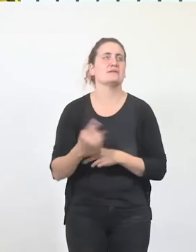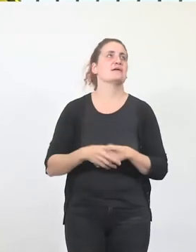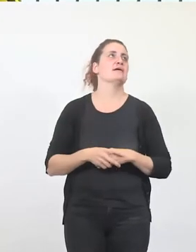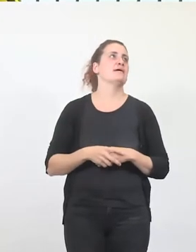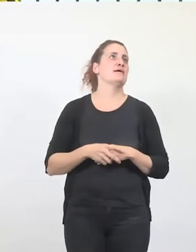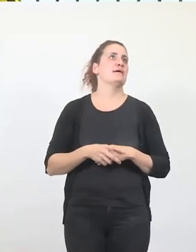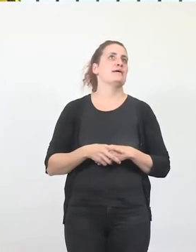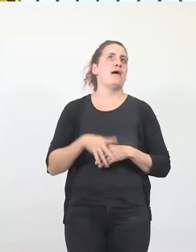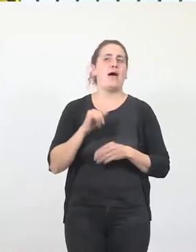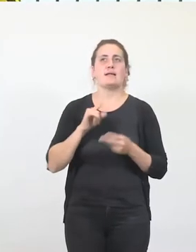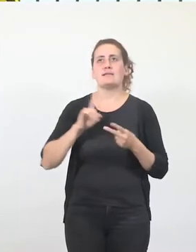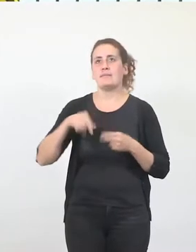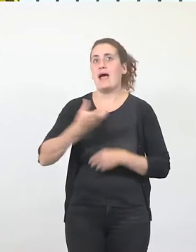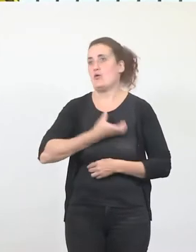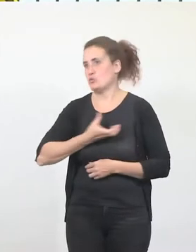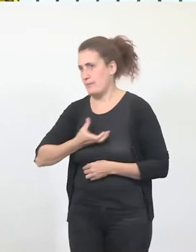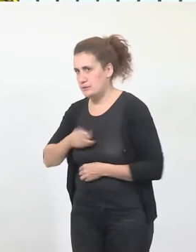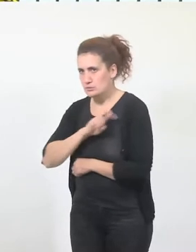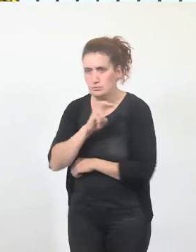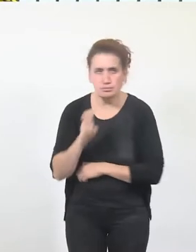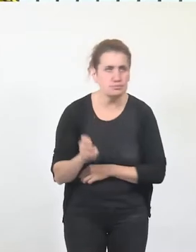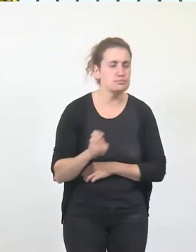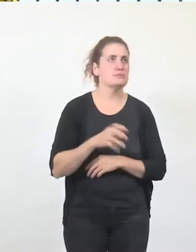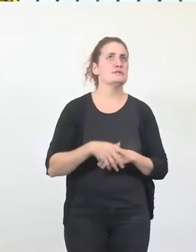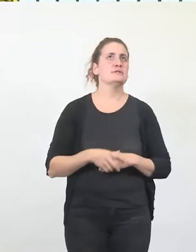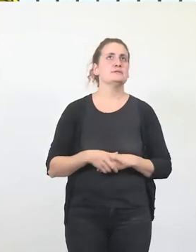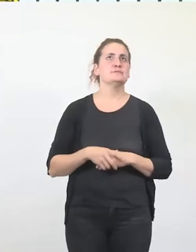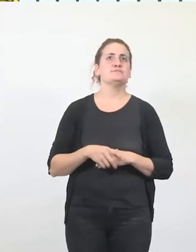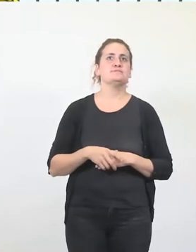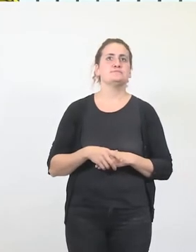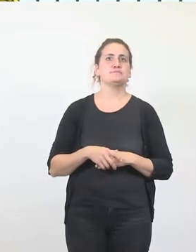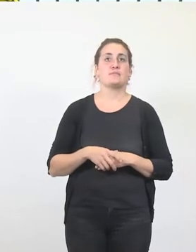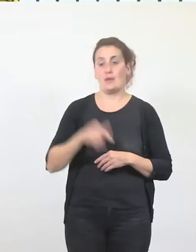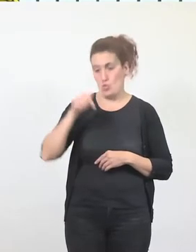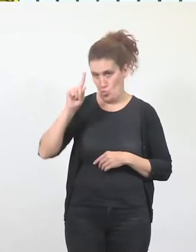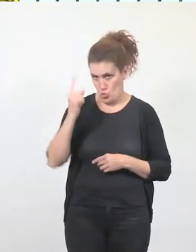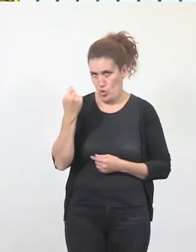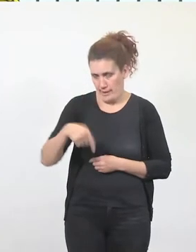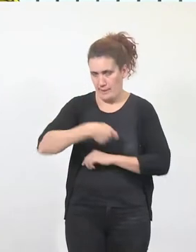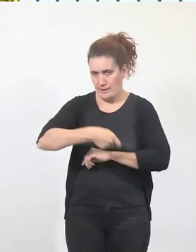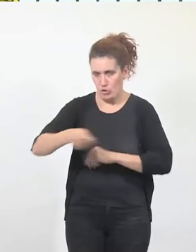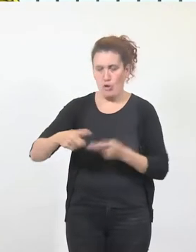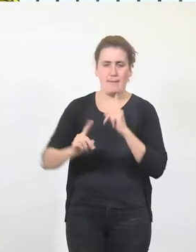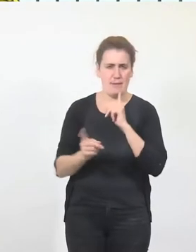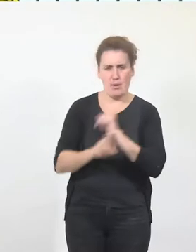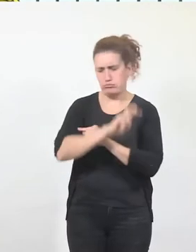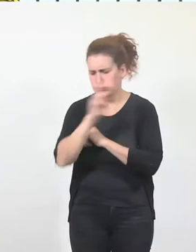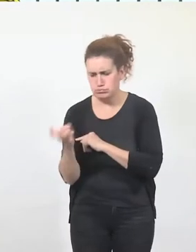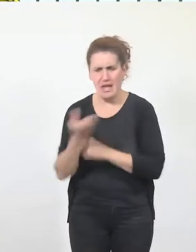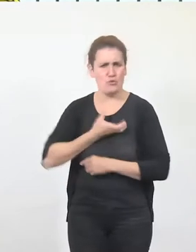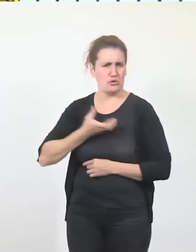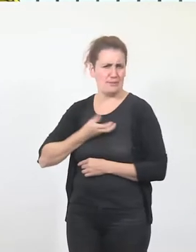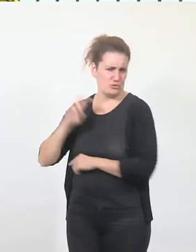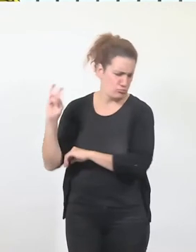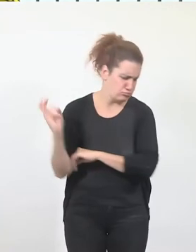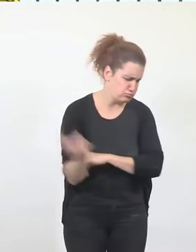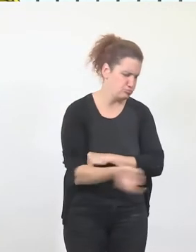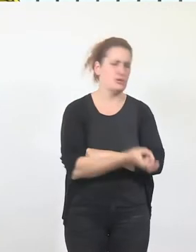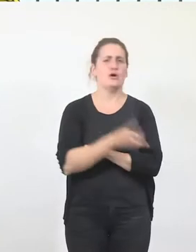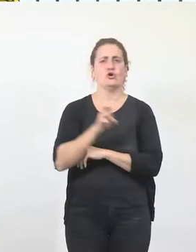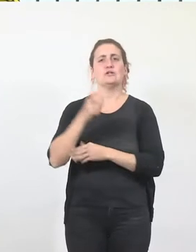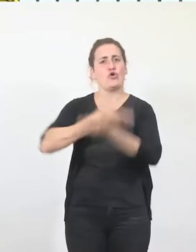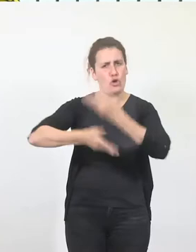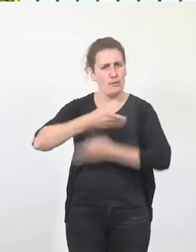a los ayuntamientos, que una de ellas es Vitoria, Bilbao, muchos otros ayuntamientos que